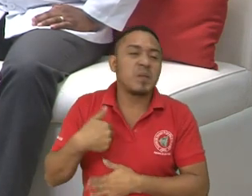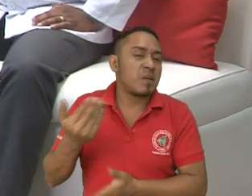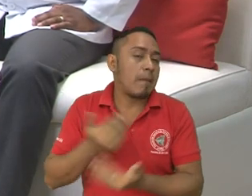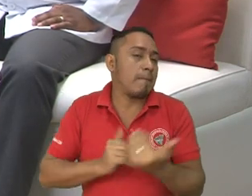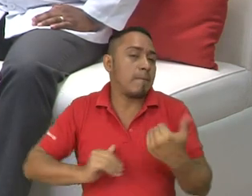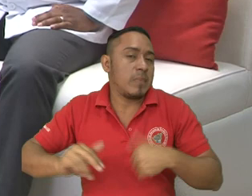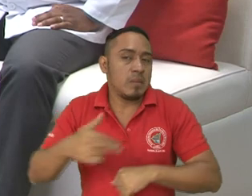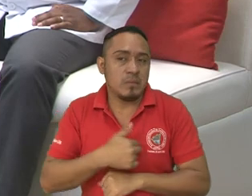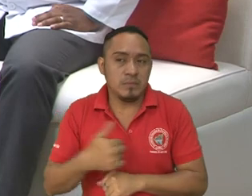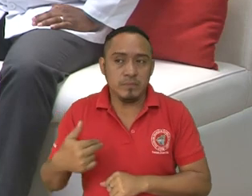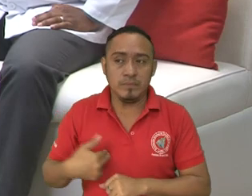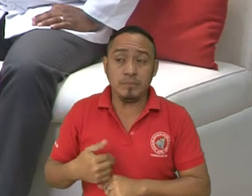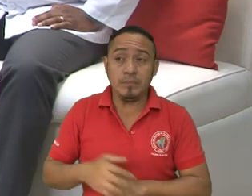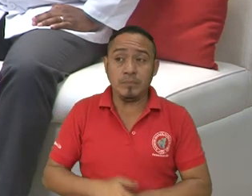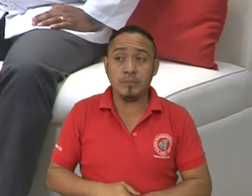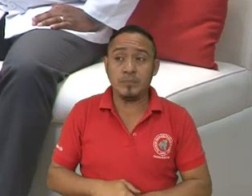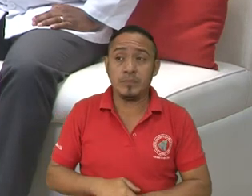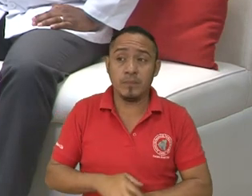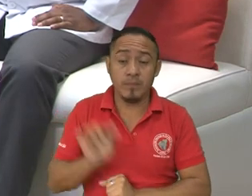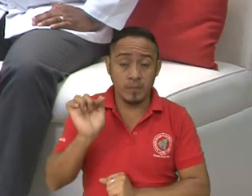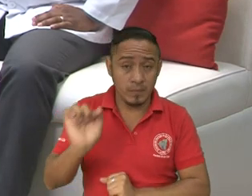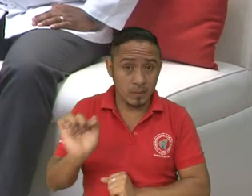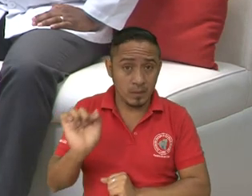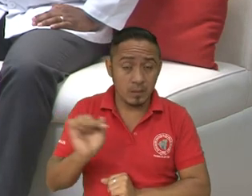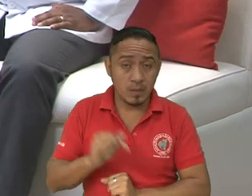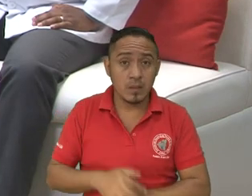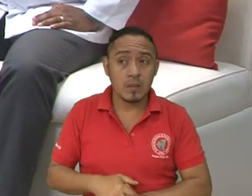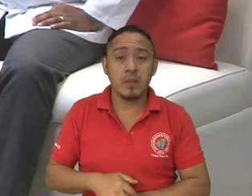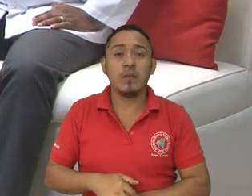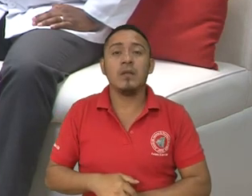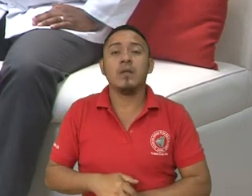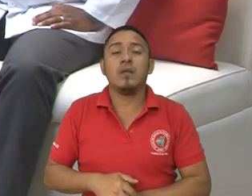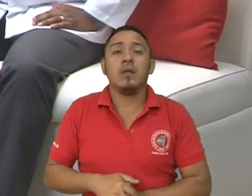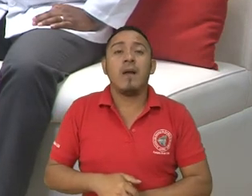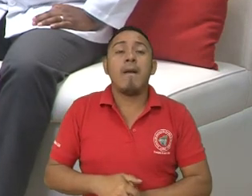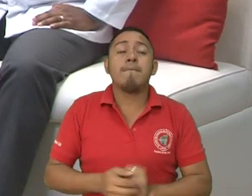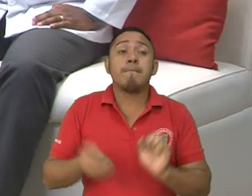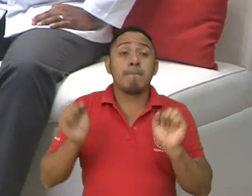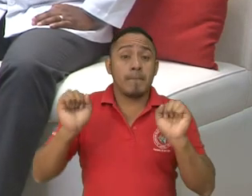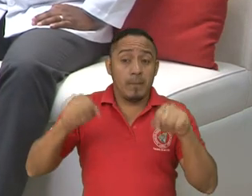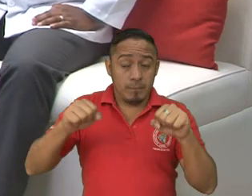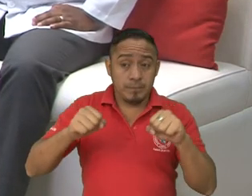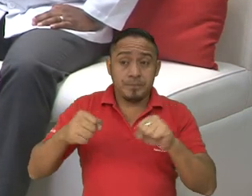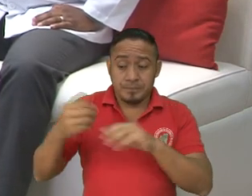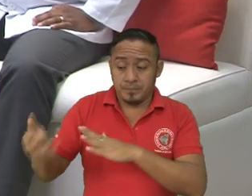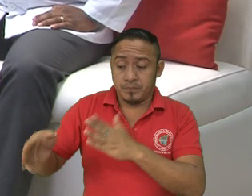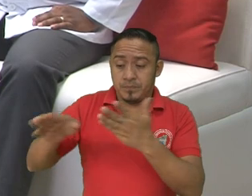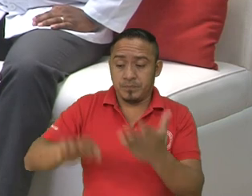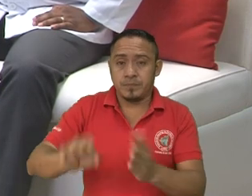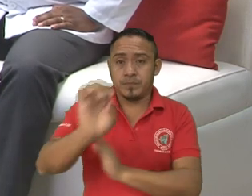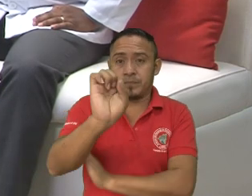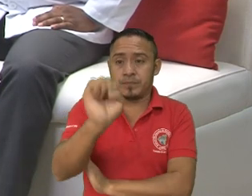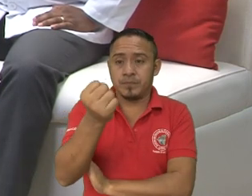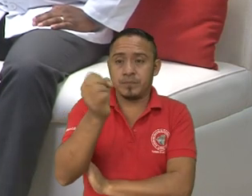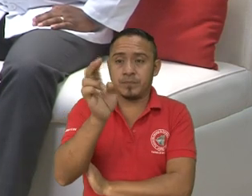hacen necesarias para el diagnóstico preciso de una persona que puede estar ante una muerte súbita? Ok,